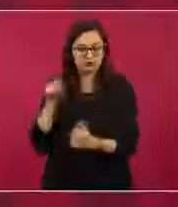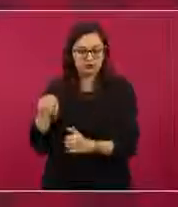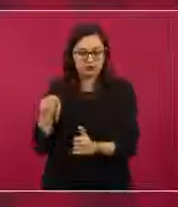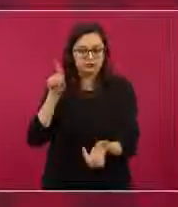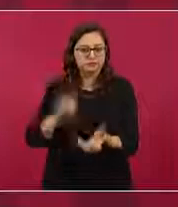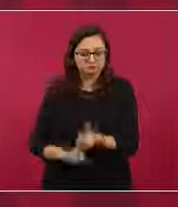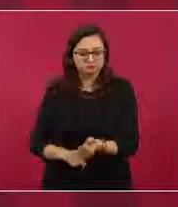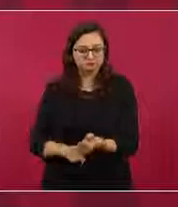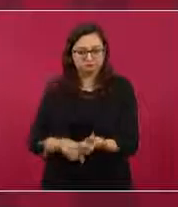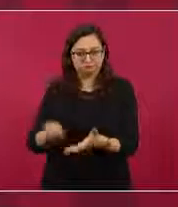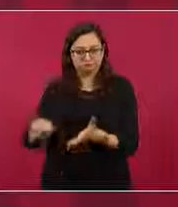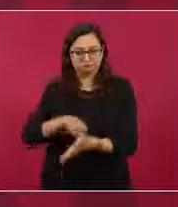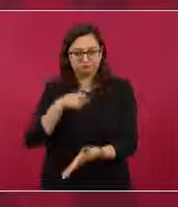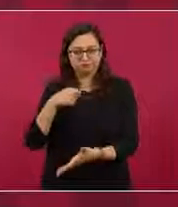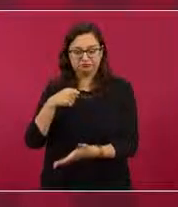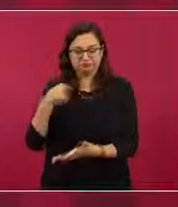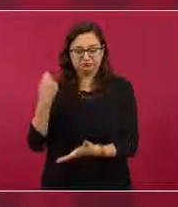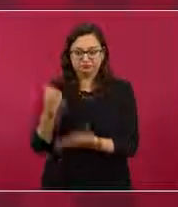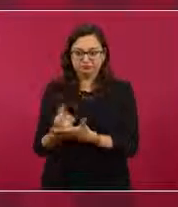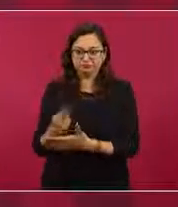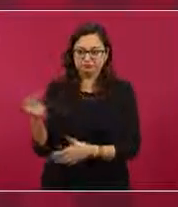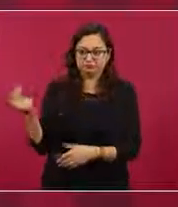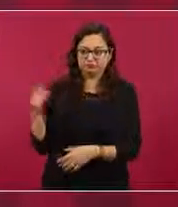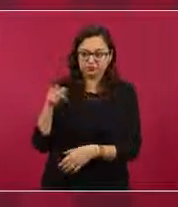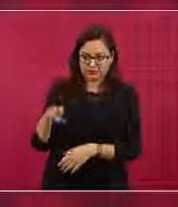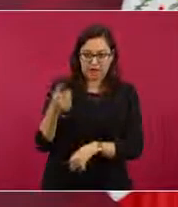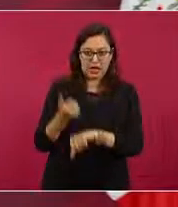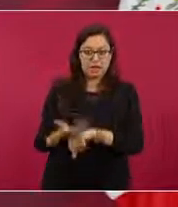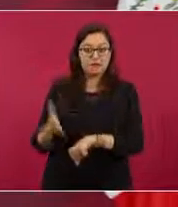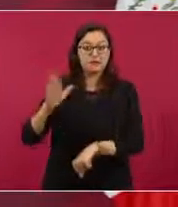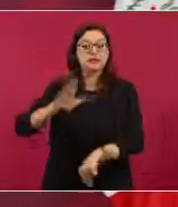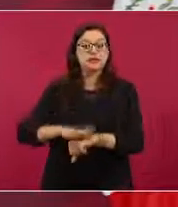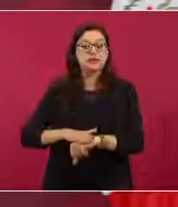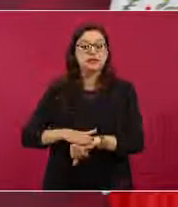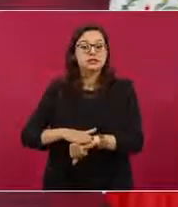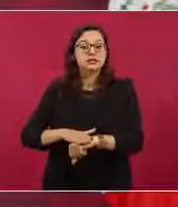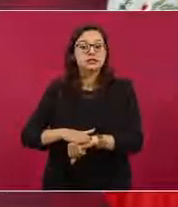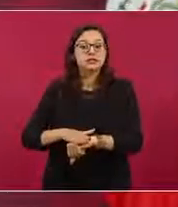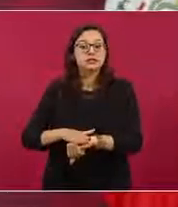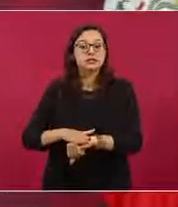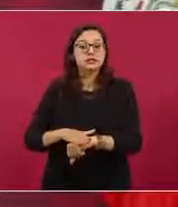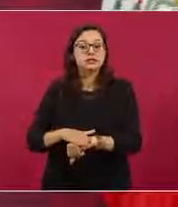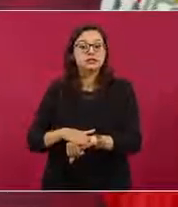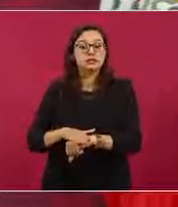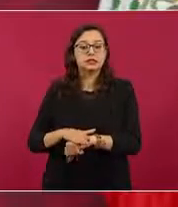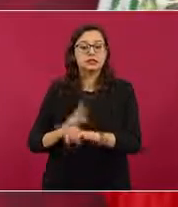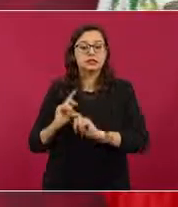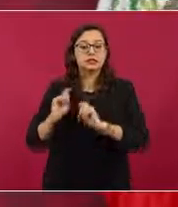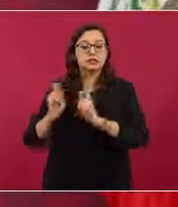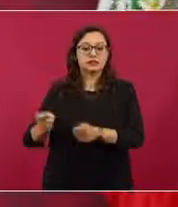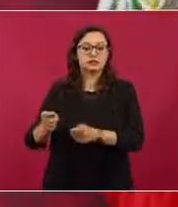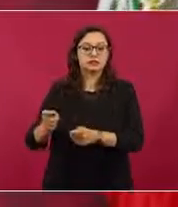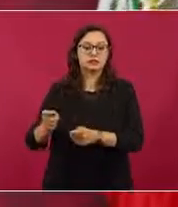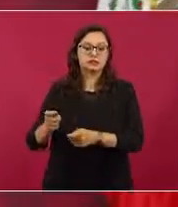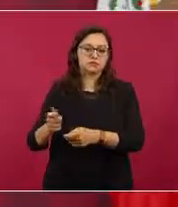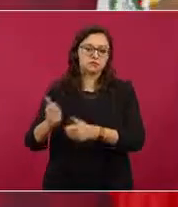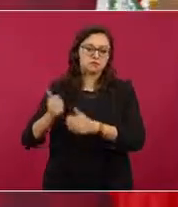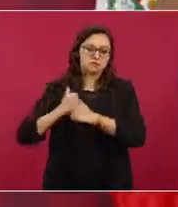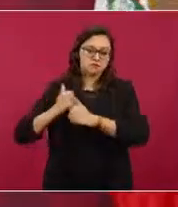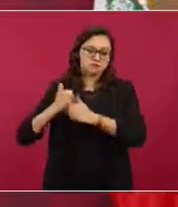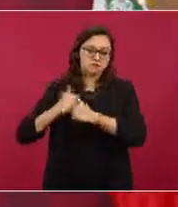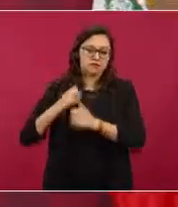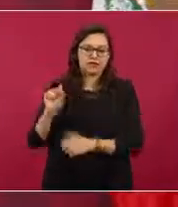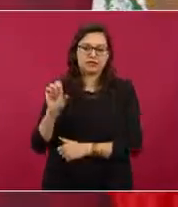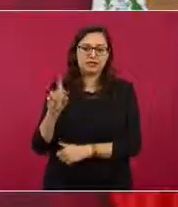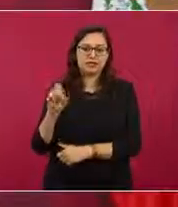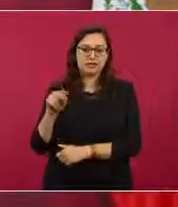están manejadas, administradas por las Fuerzas Armadas.